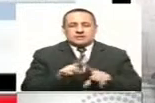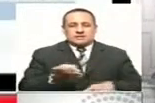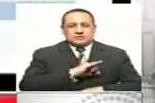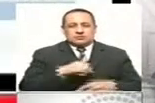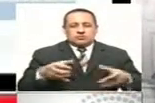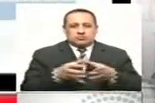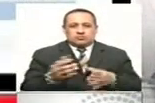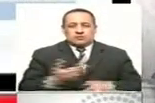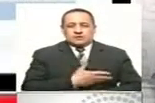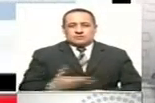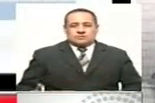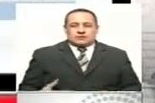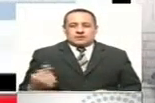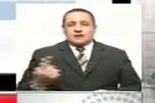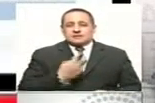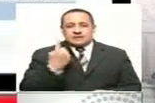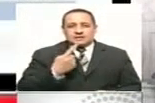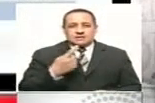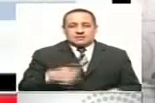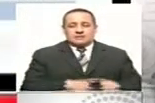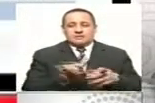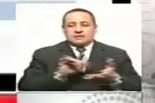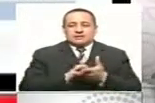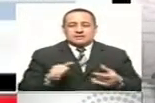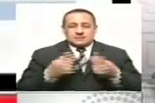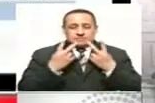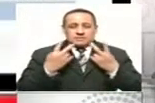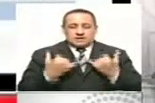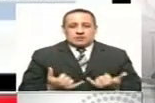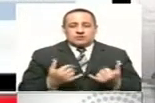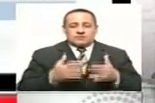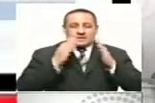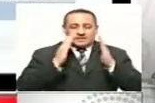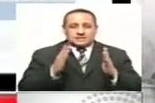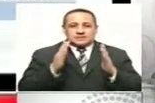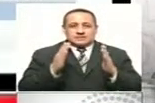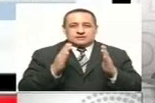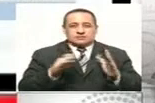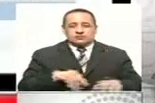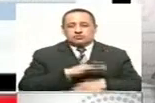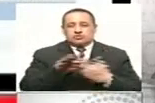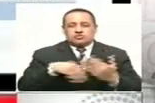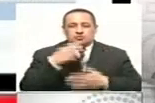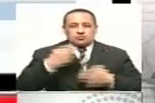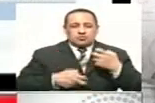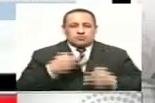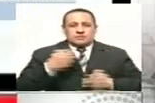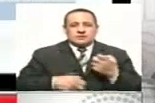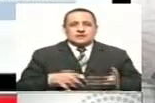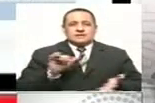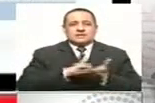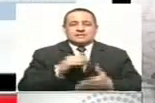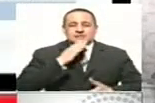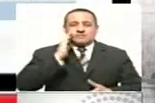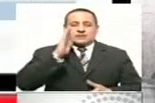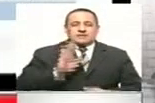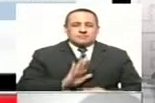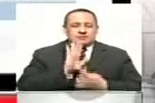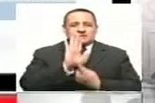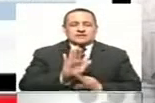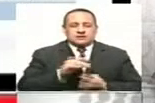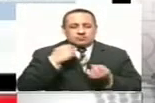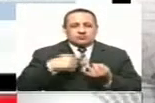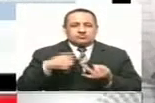instituciones tienen, las propias entidades tienen un mecanismo para atender estos problemas que se vienen presentando de